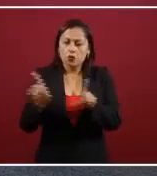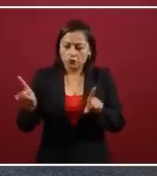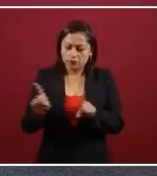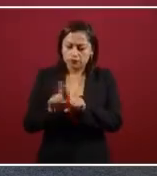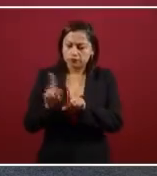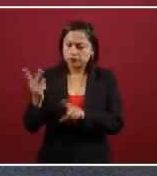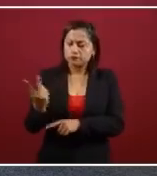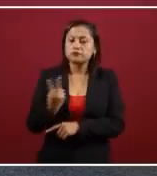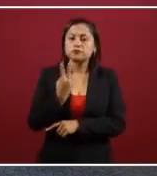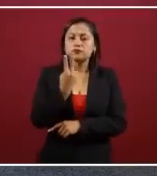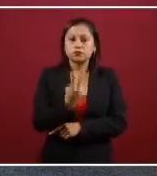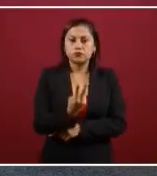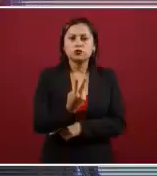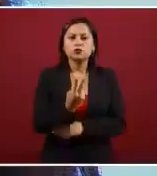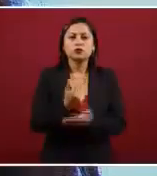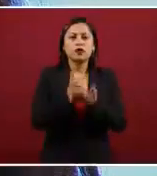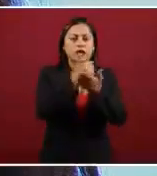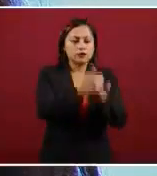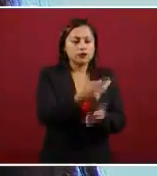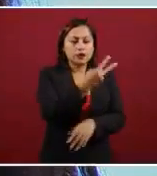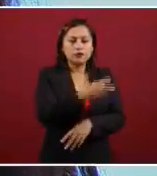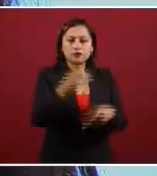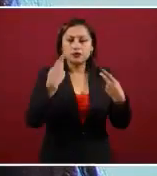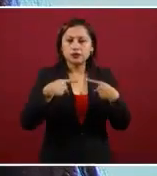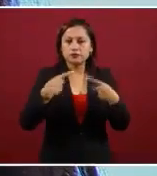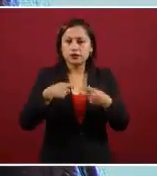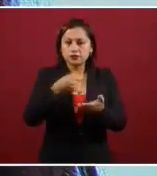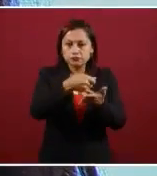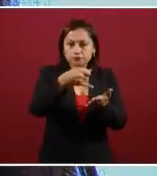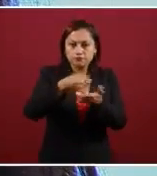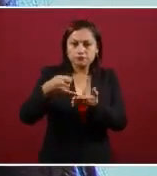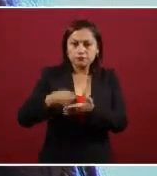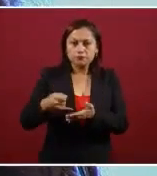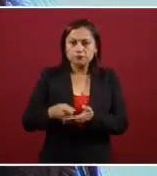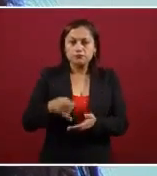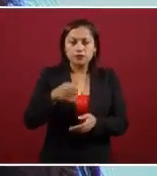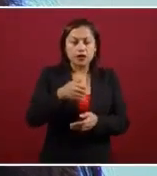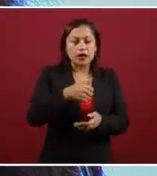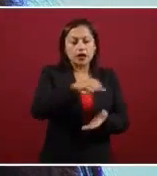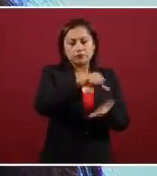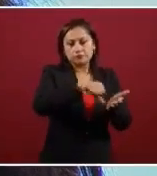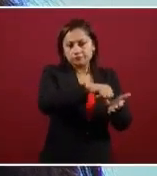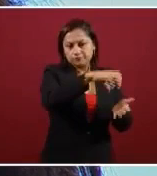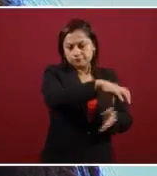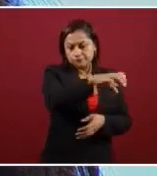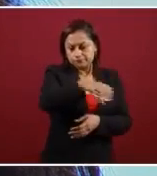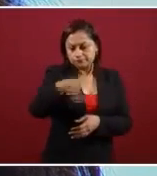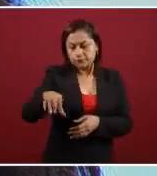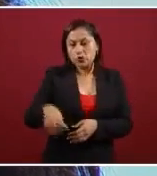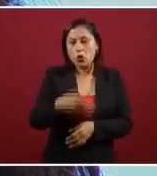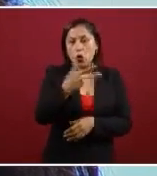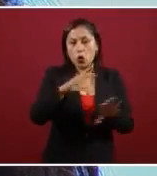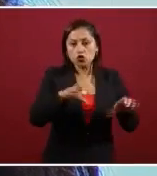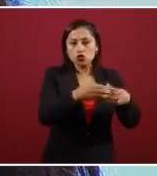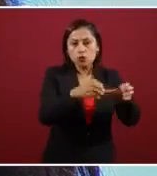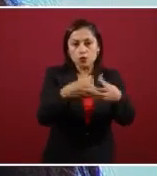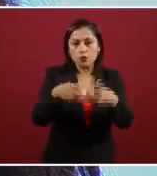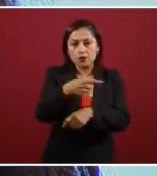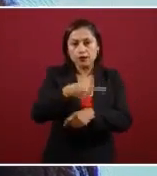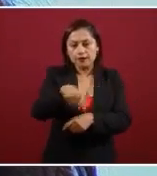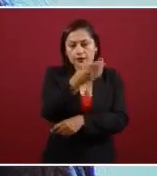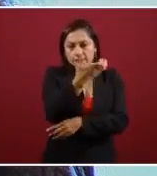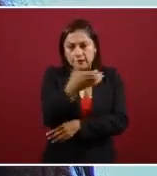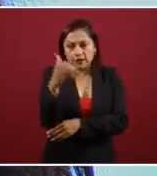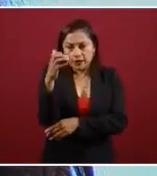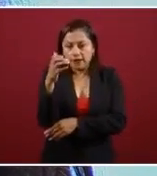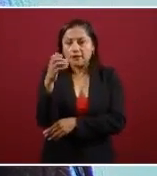encarga de 200 productores de 8 comunidades de aprendizaje campesino. Es un acompañamiento, asistencia técnica